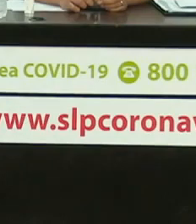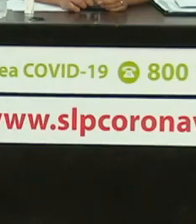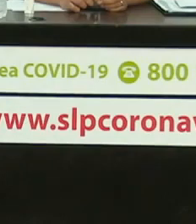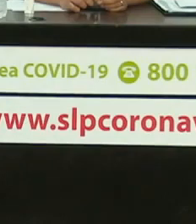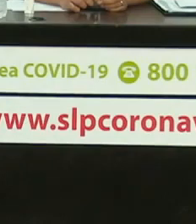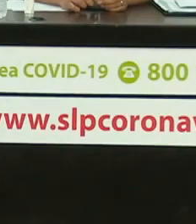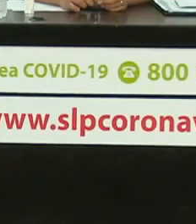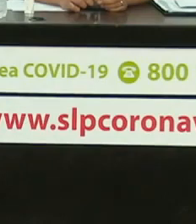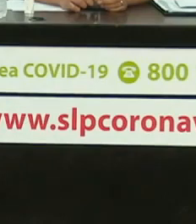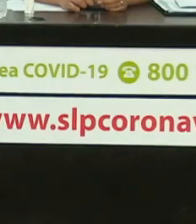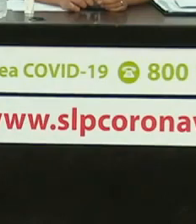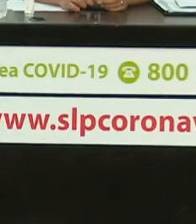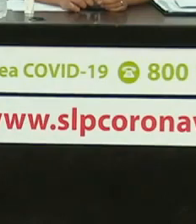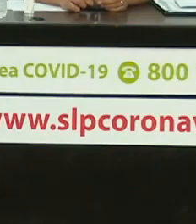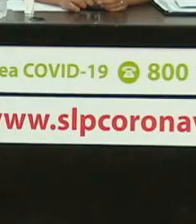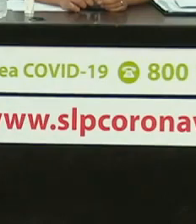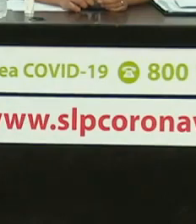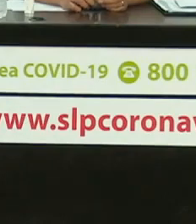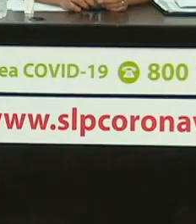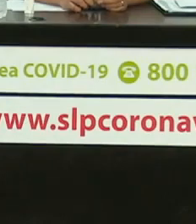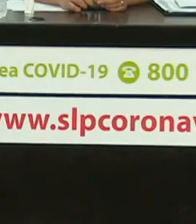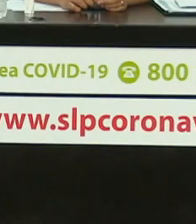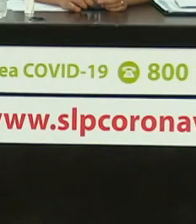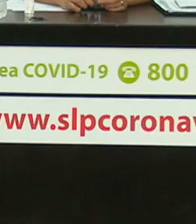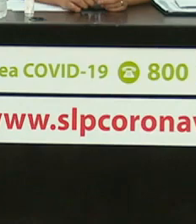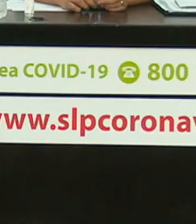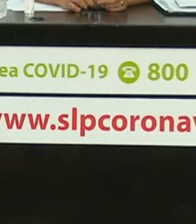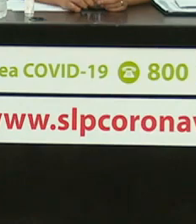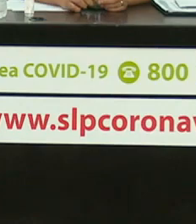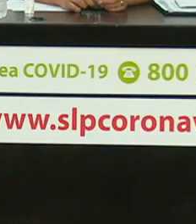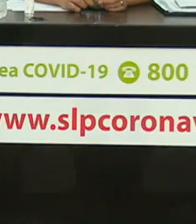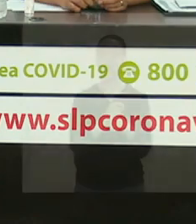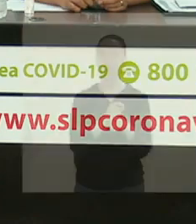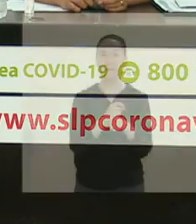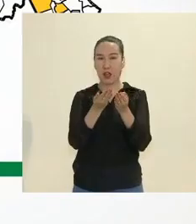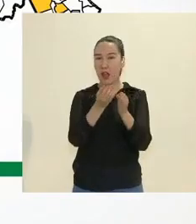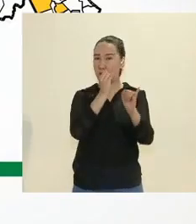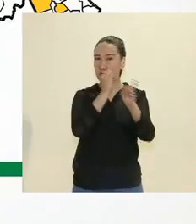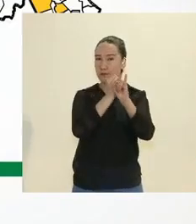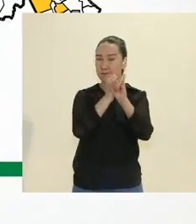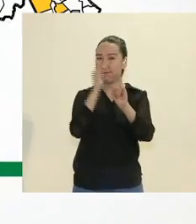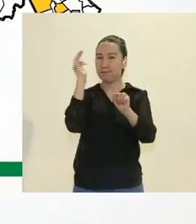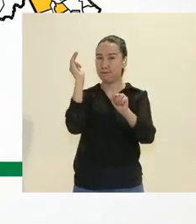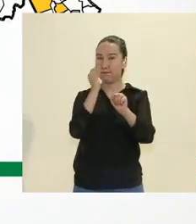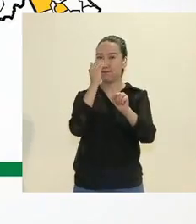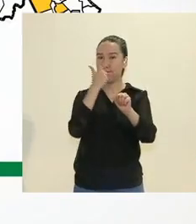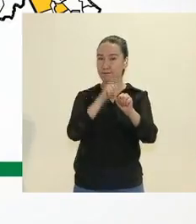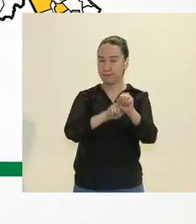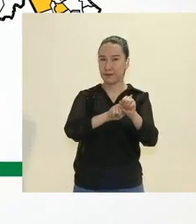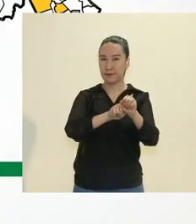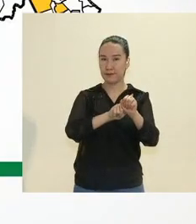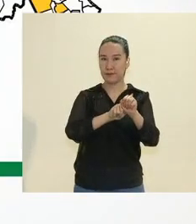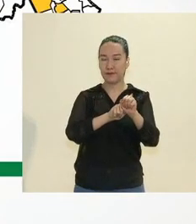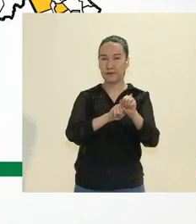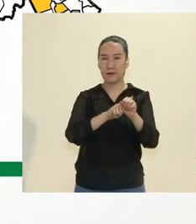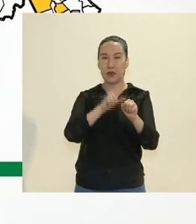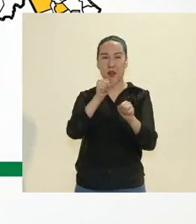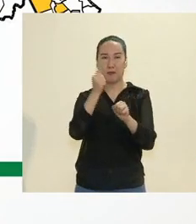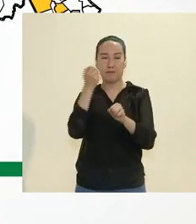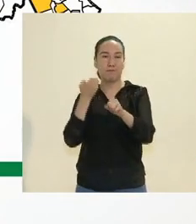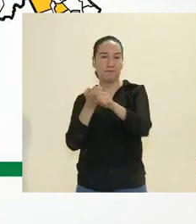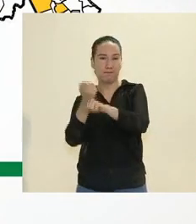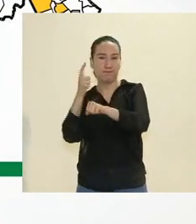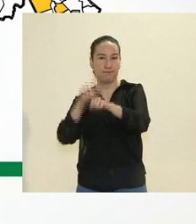29 de abril la secretaria de salud de san luís potosí confirmó 8 casos nuevos de coronavirus por lo que la cifra